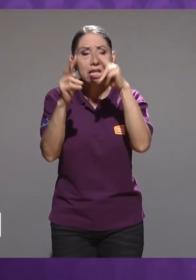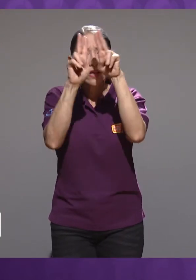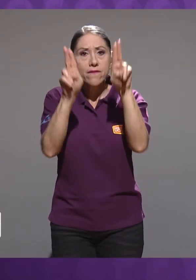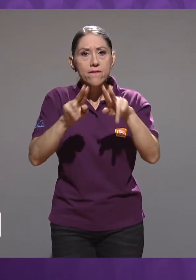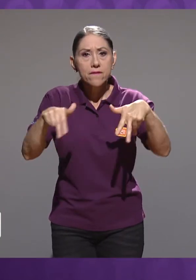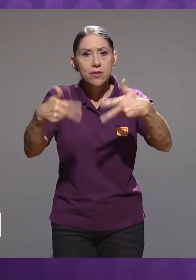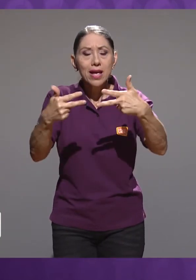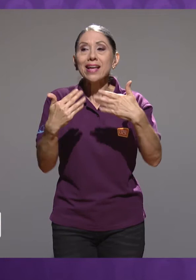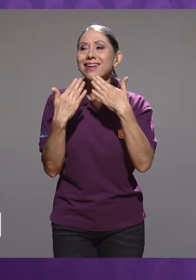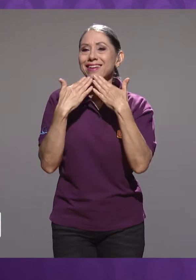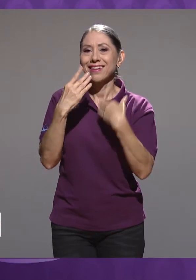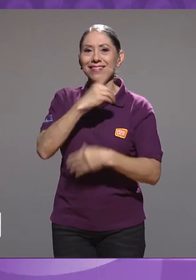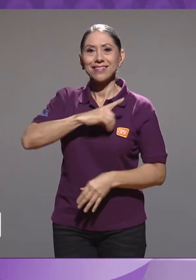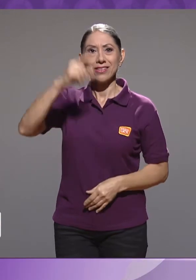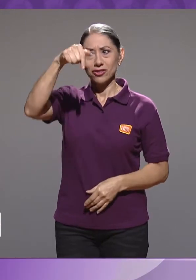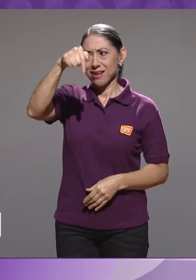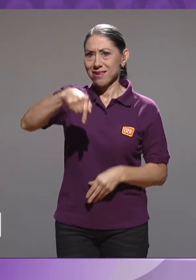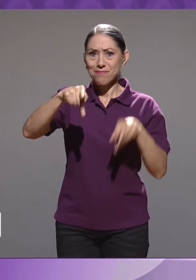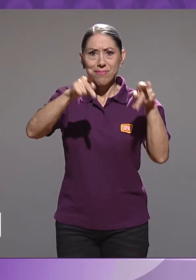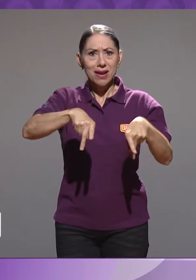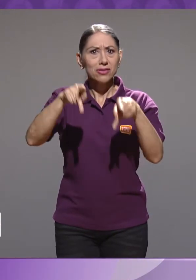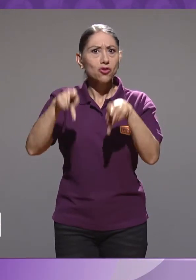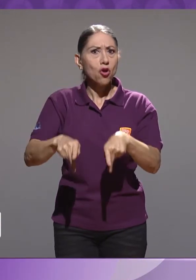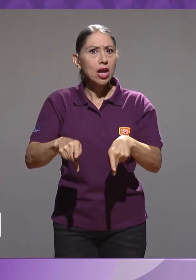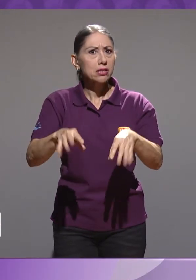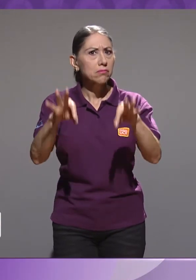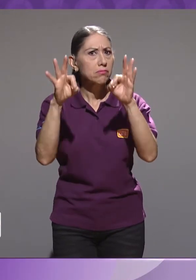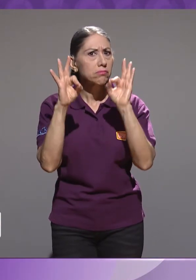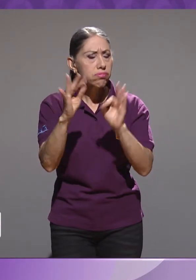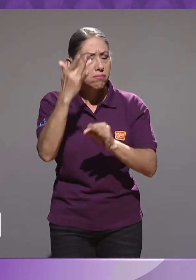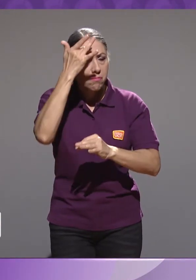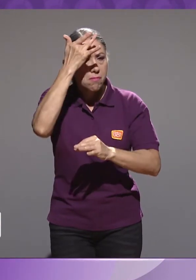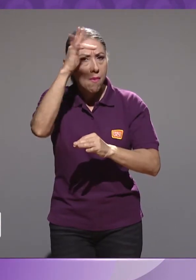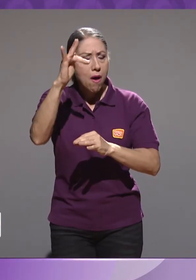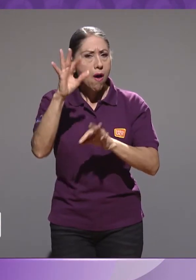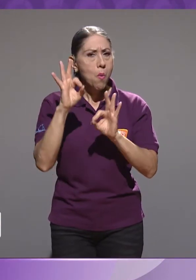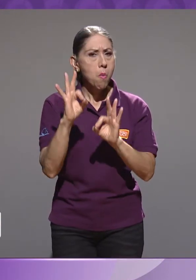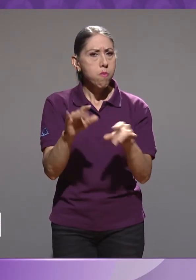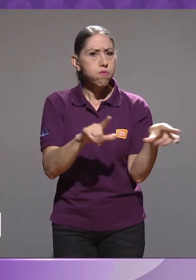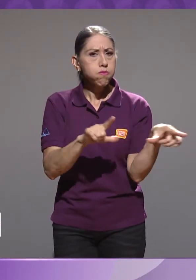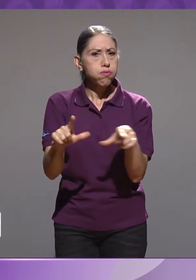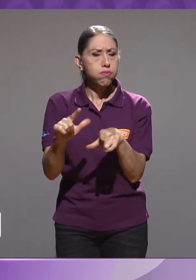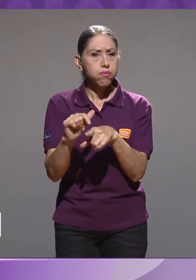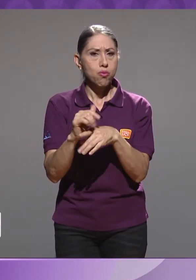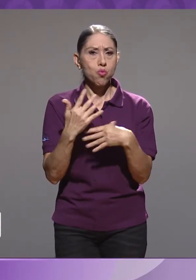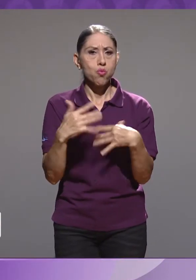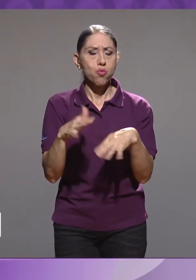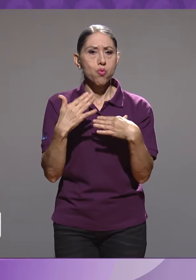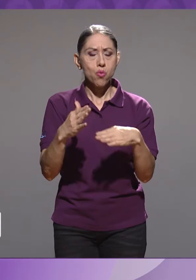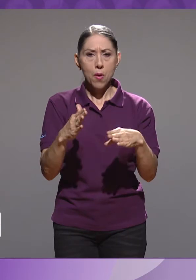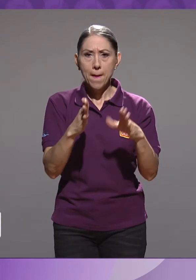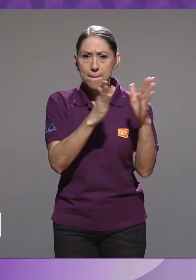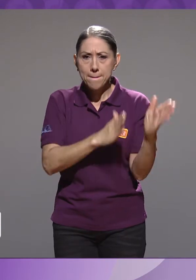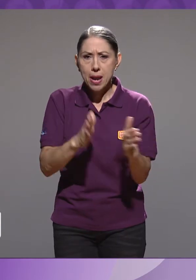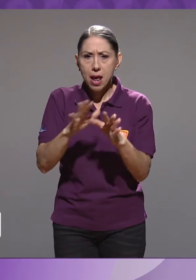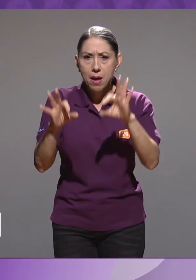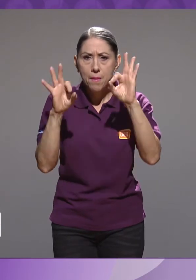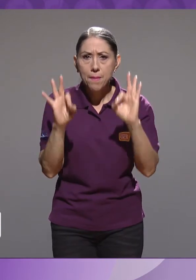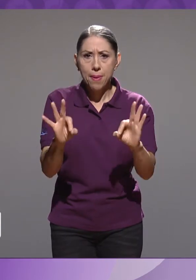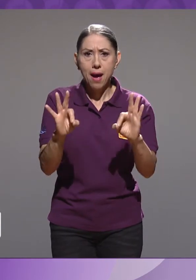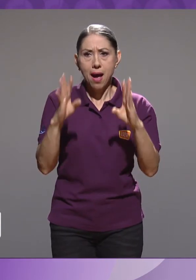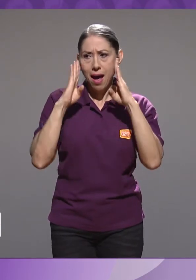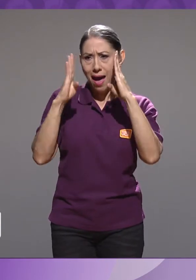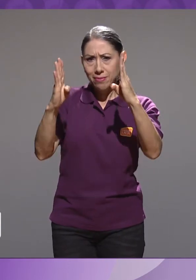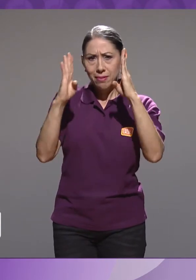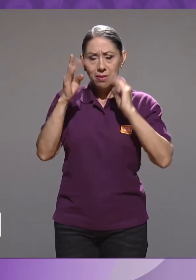talleres virtuales. Gracias a Dios, aquí hay personas muy bien preparadas para atendernos en todo